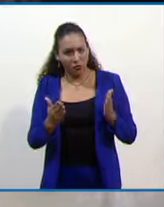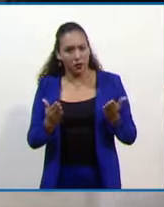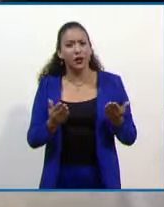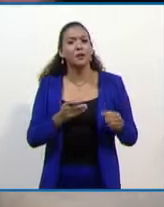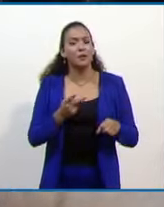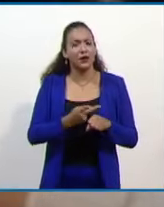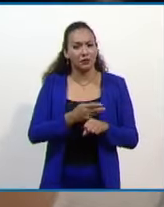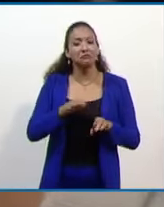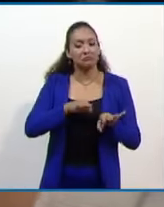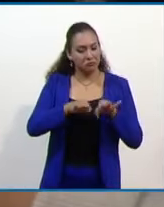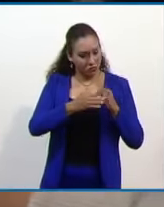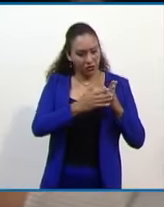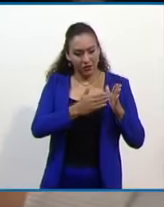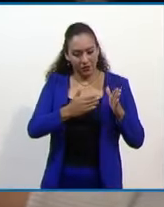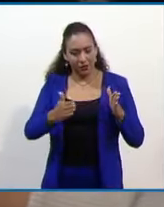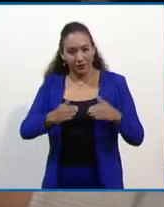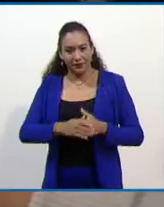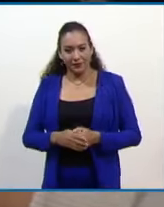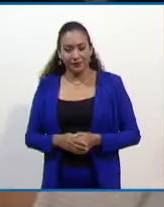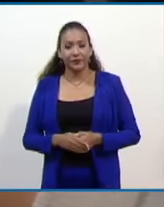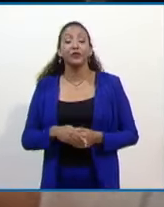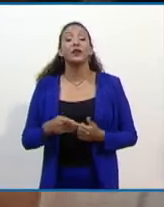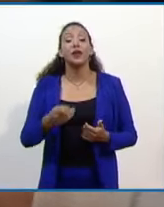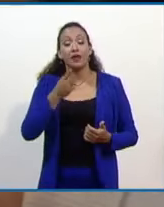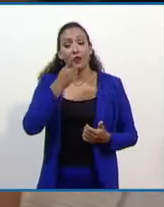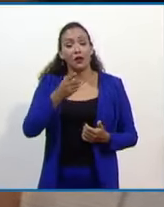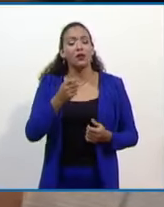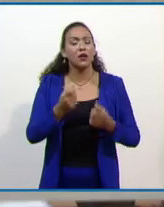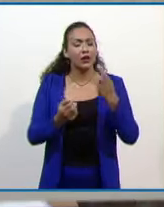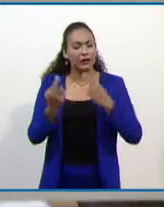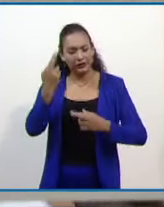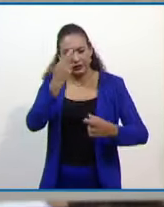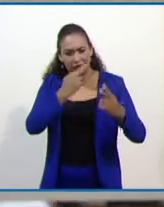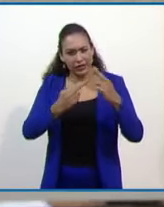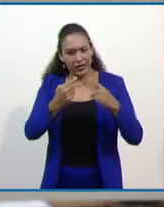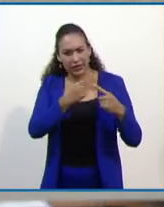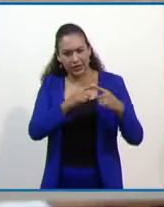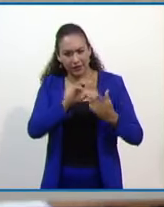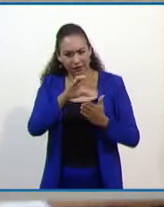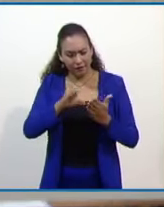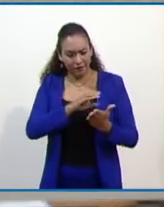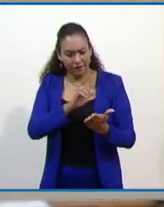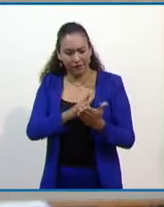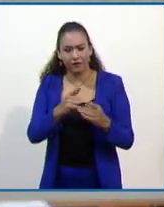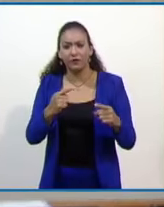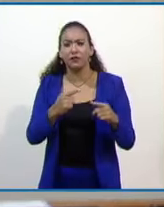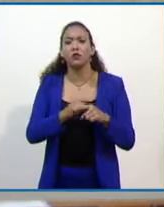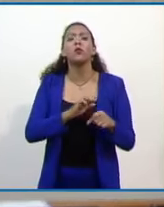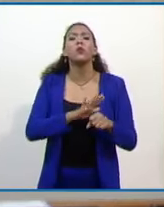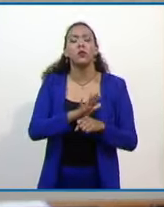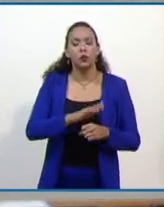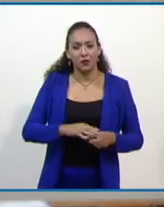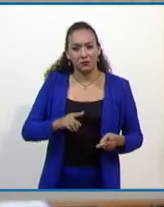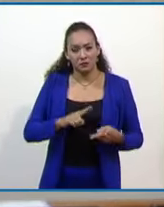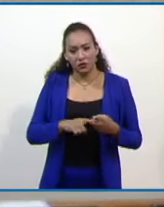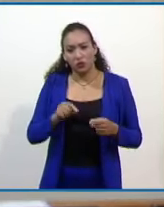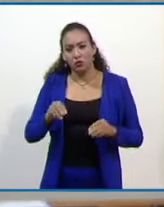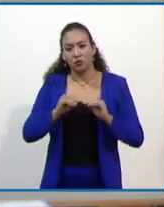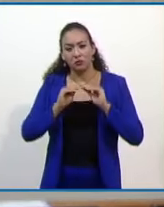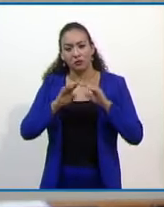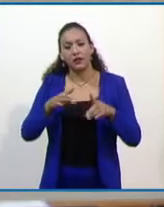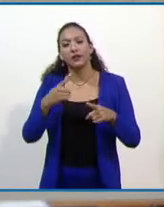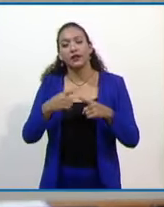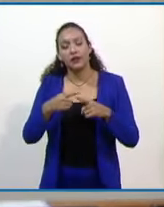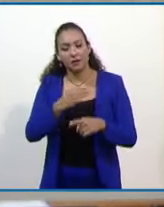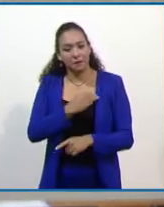los que se admitió a trámite y se negó la suspensión en las controversias constitucionales promovidas respectivamente por